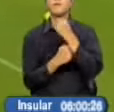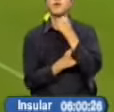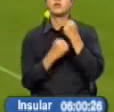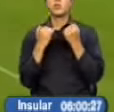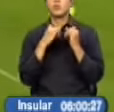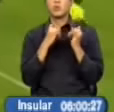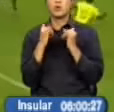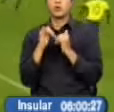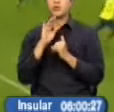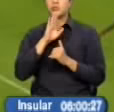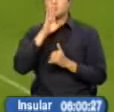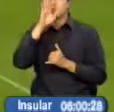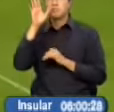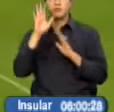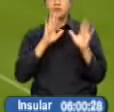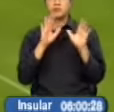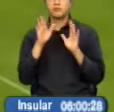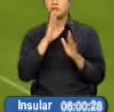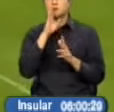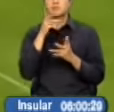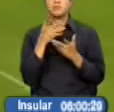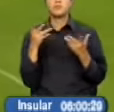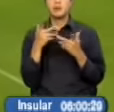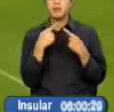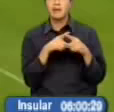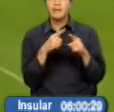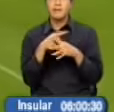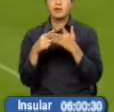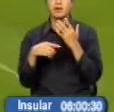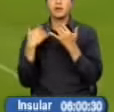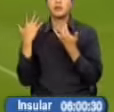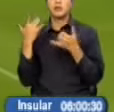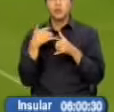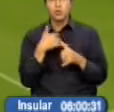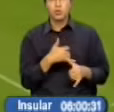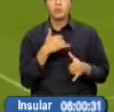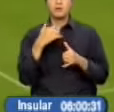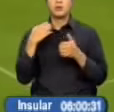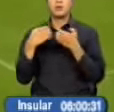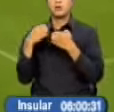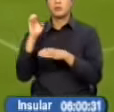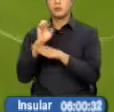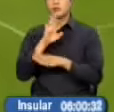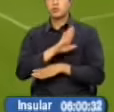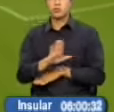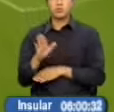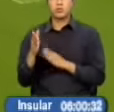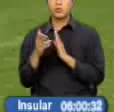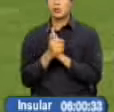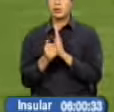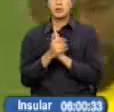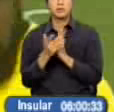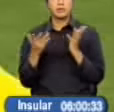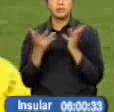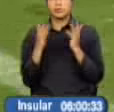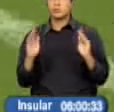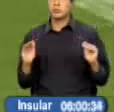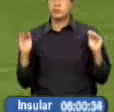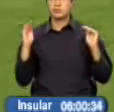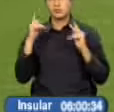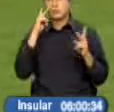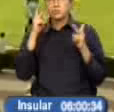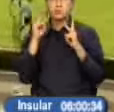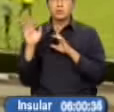el juego aéreo se ha convertido en protagonista en los diferentes partidos con el club y selección debido a su eficiencia en la salida y su alto nivel de